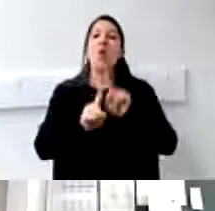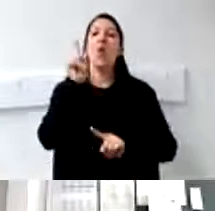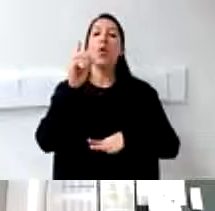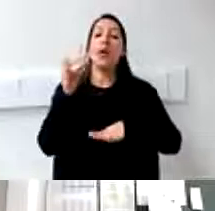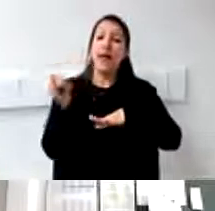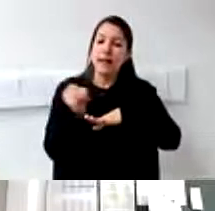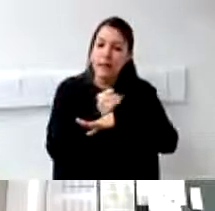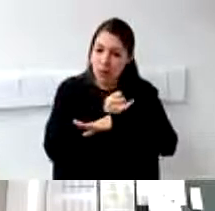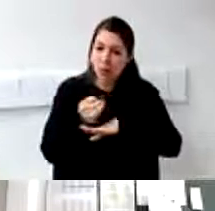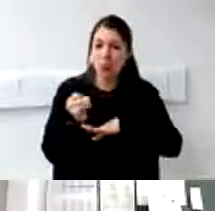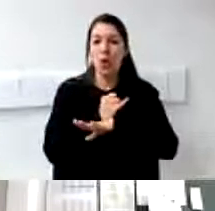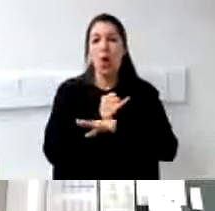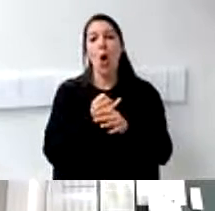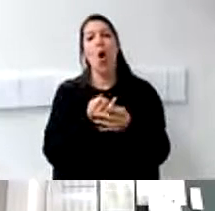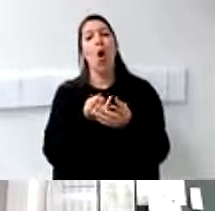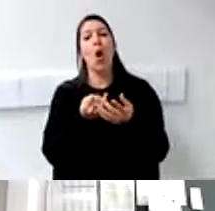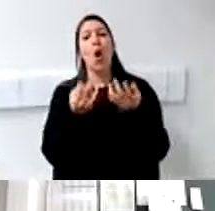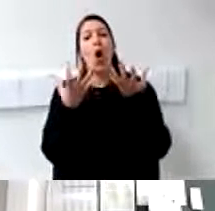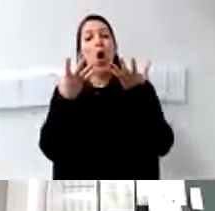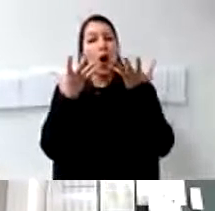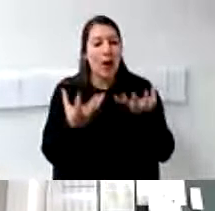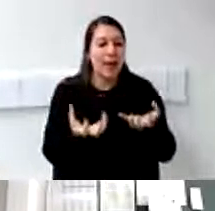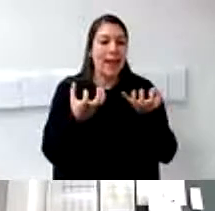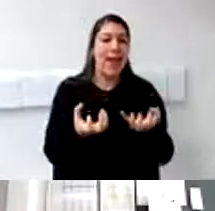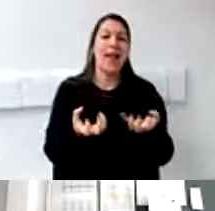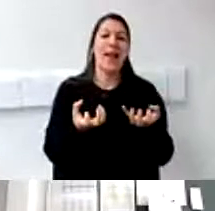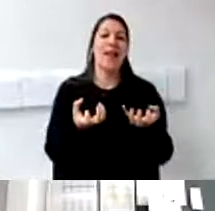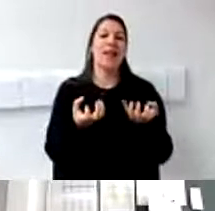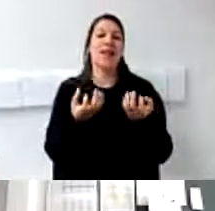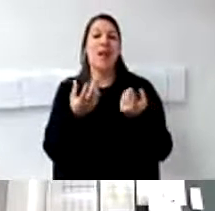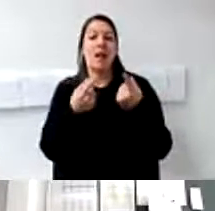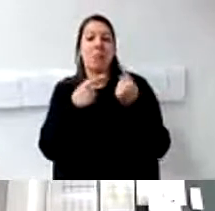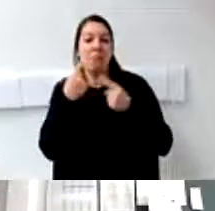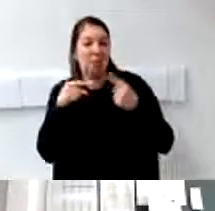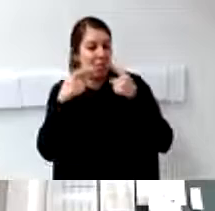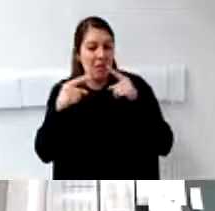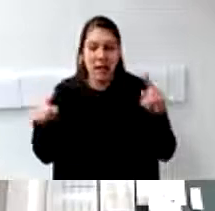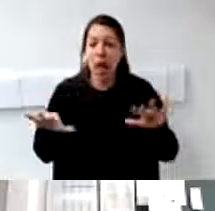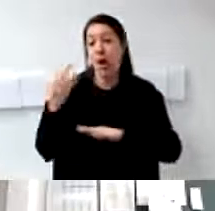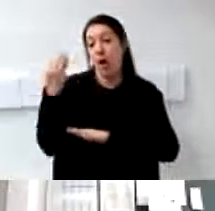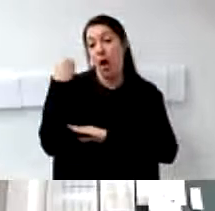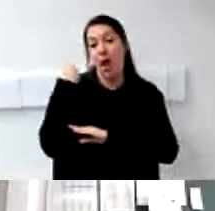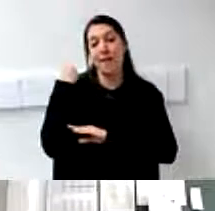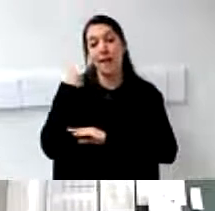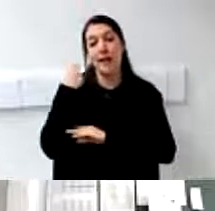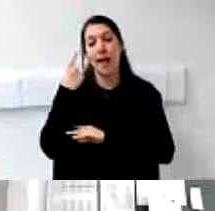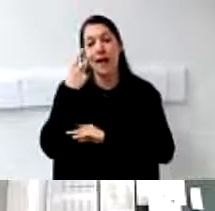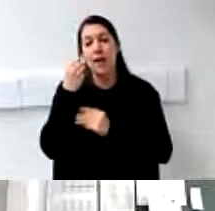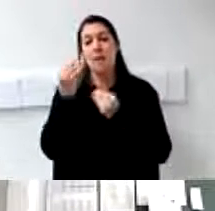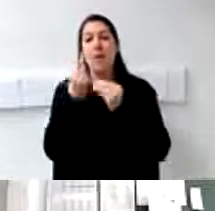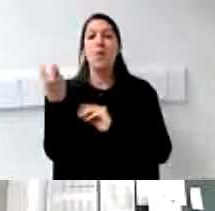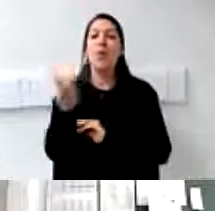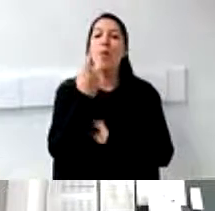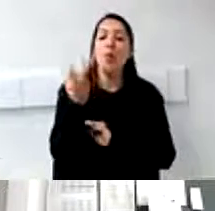que prefiere no hacerlo para la Dirección Departamental de Salud, nos lo hace saber y buscamos el medio. El Ministerio no